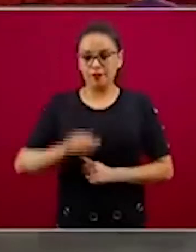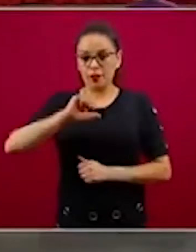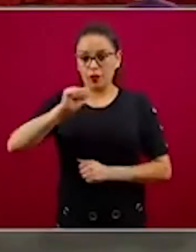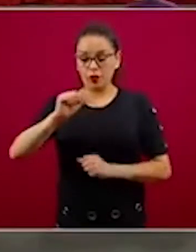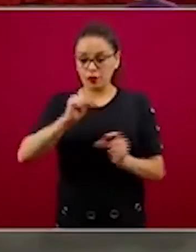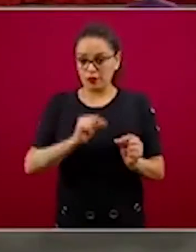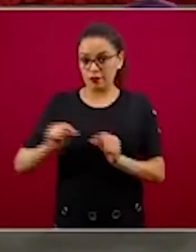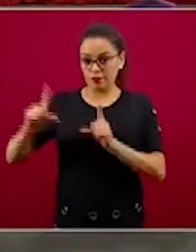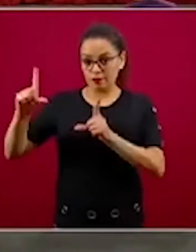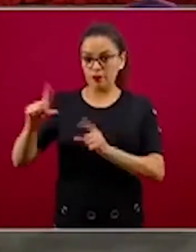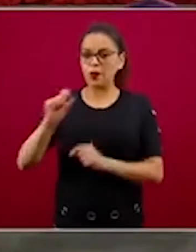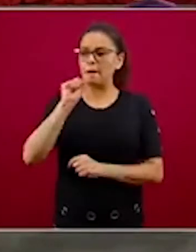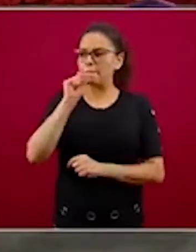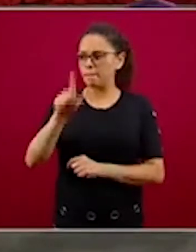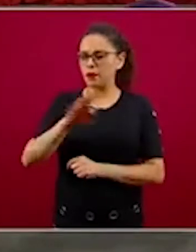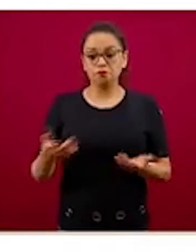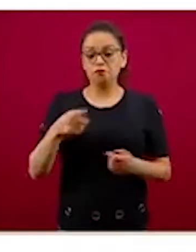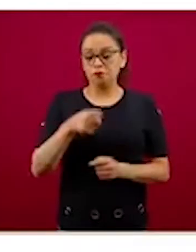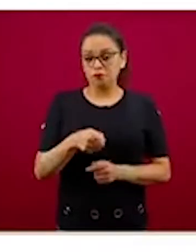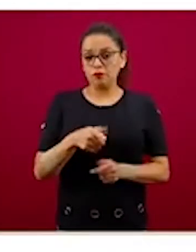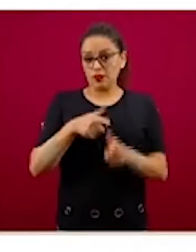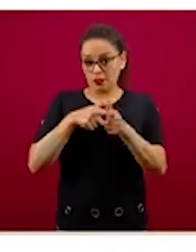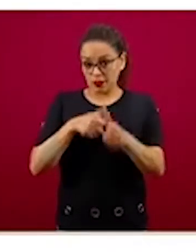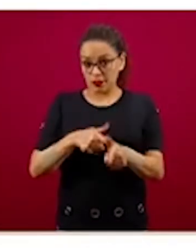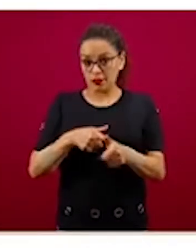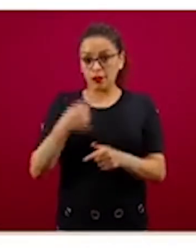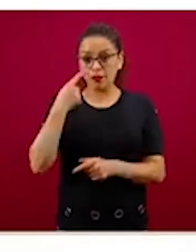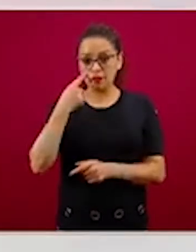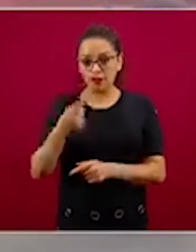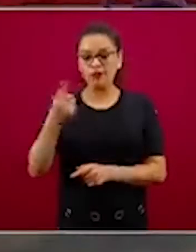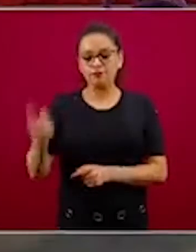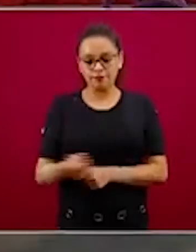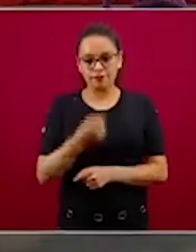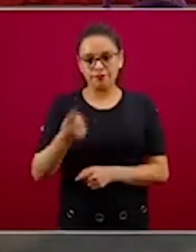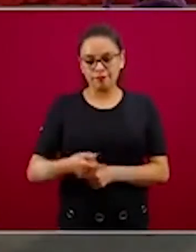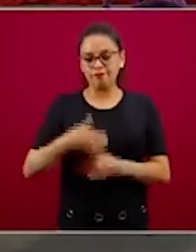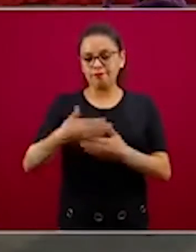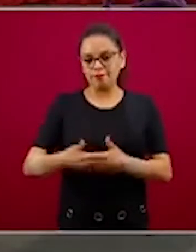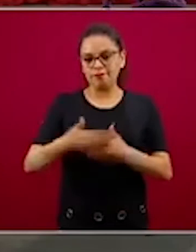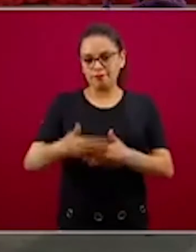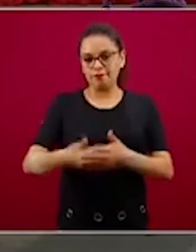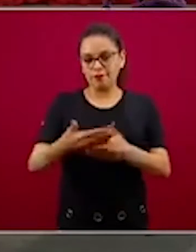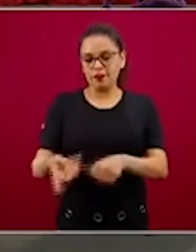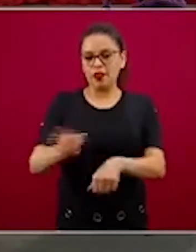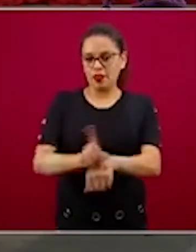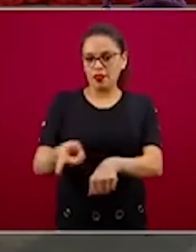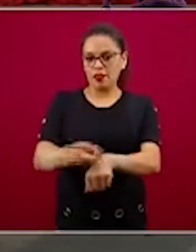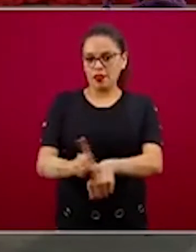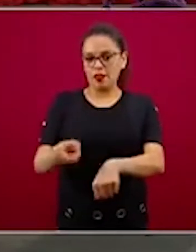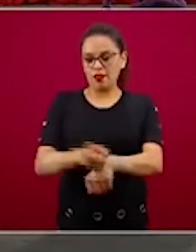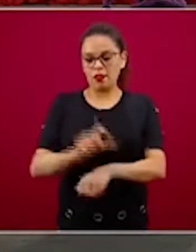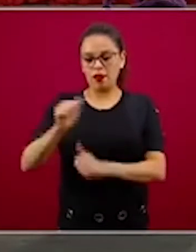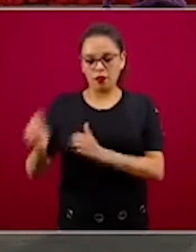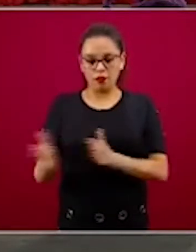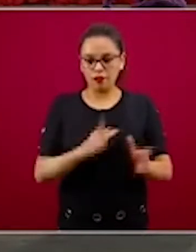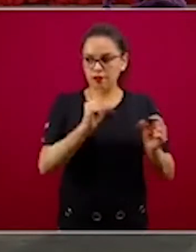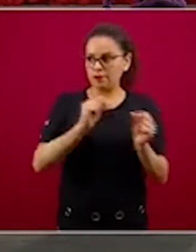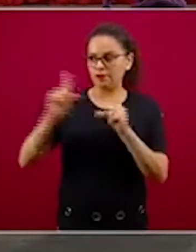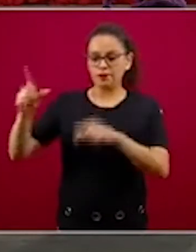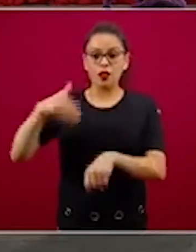Salomía Segarra, quien añadió que se reportan 1.732 defunciones. Actualizamos los